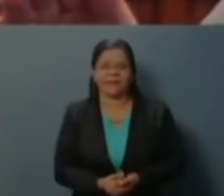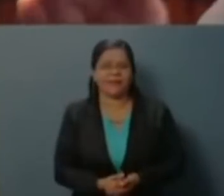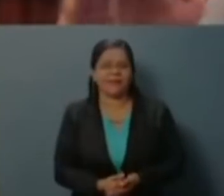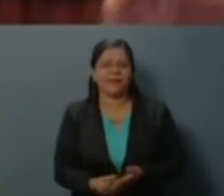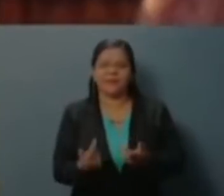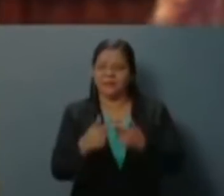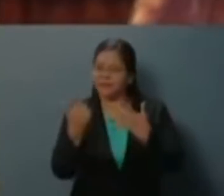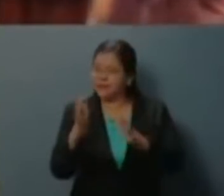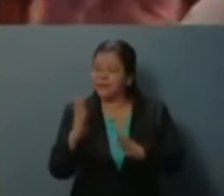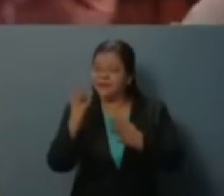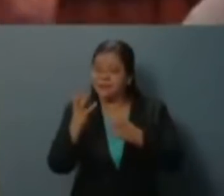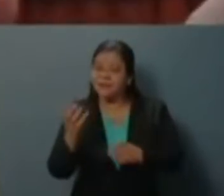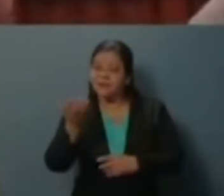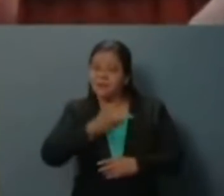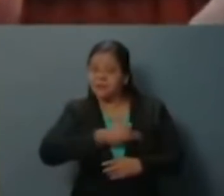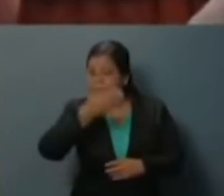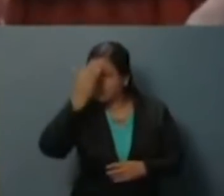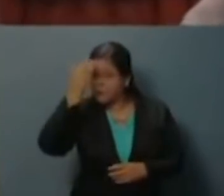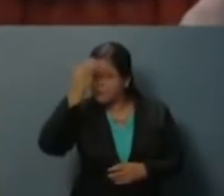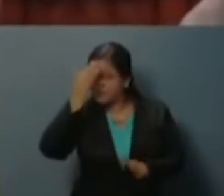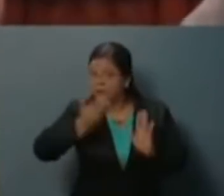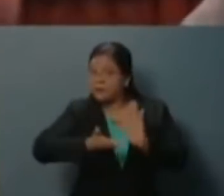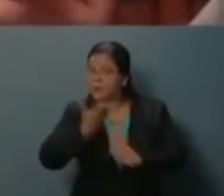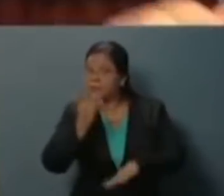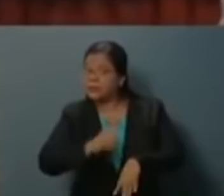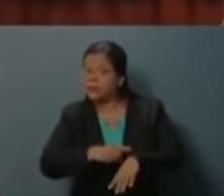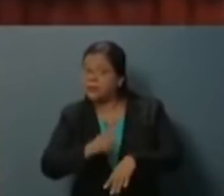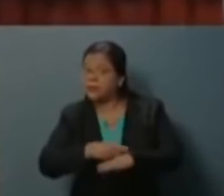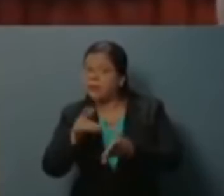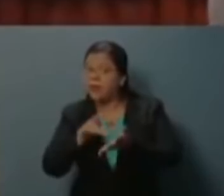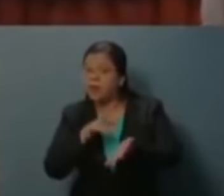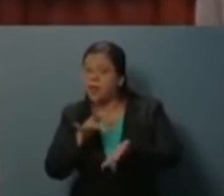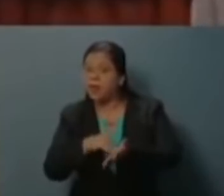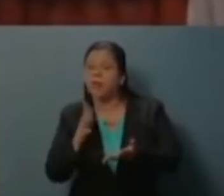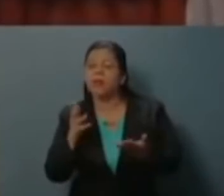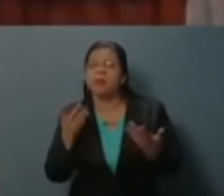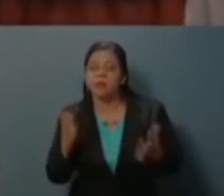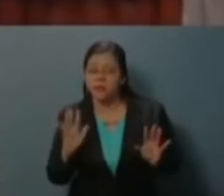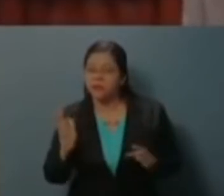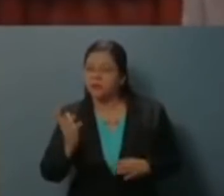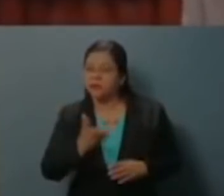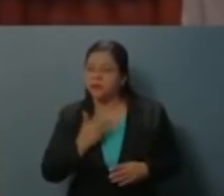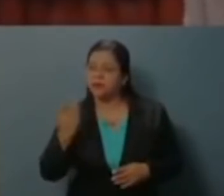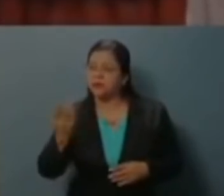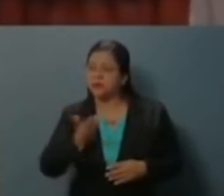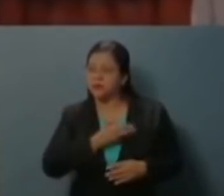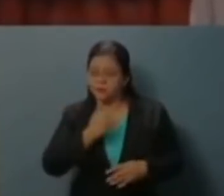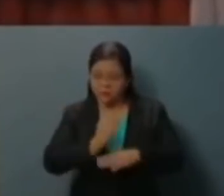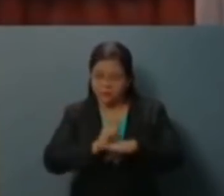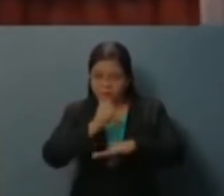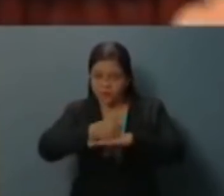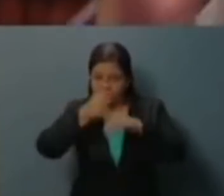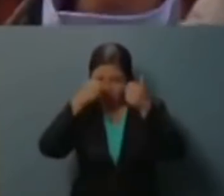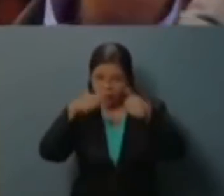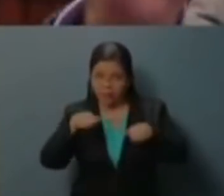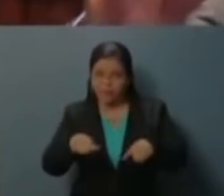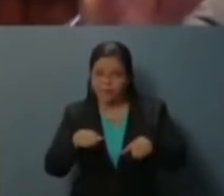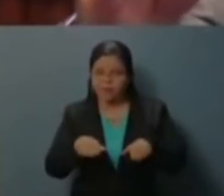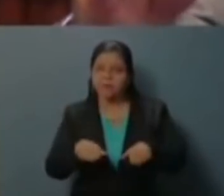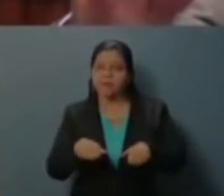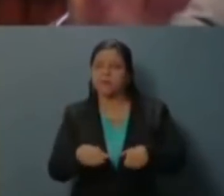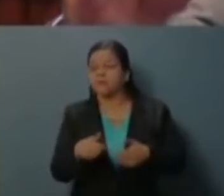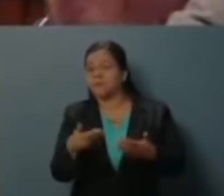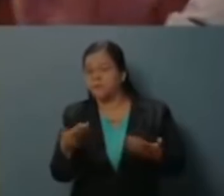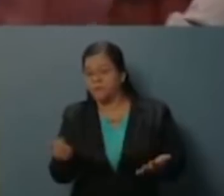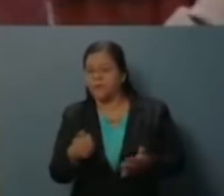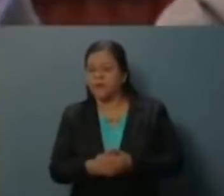queremos ver si tenemos más tiempo para extorsionar, le pusimos una aprobación, una